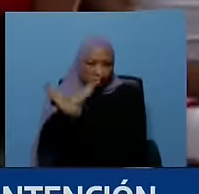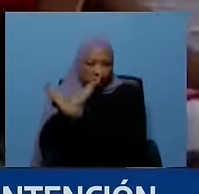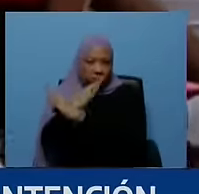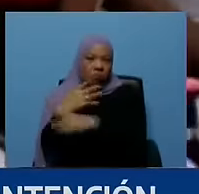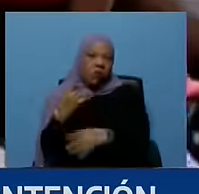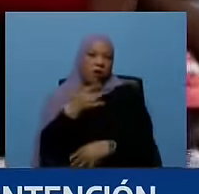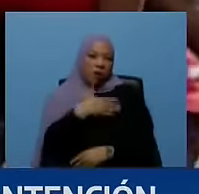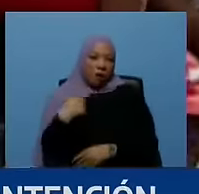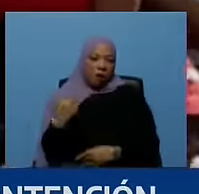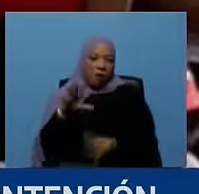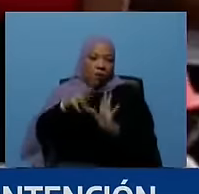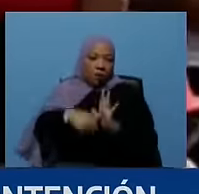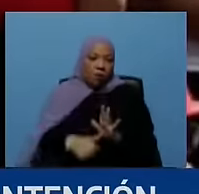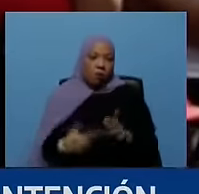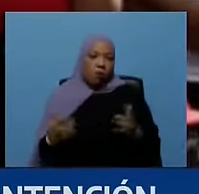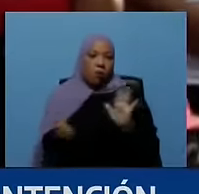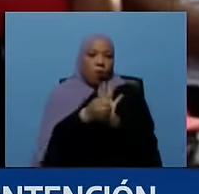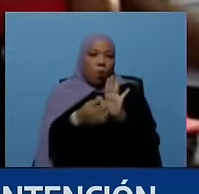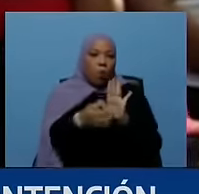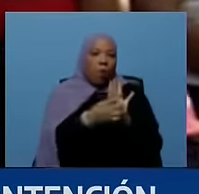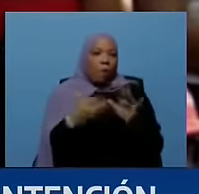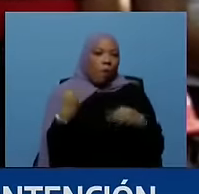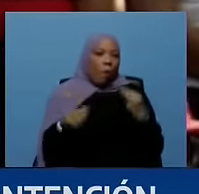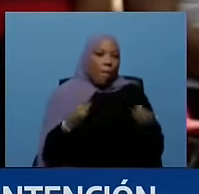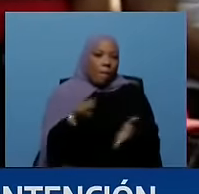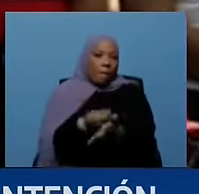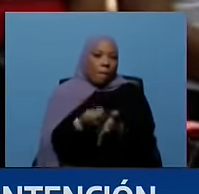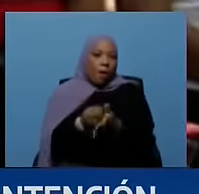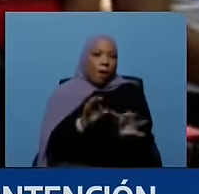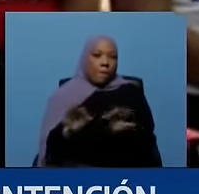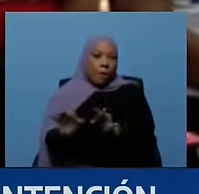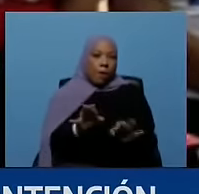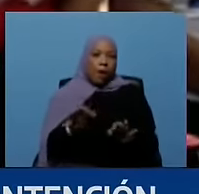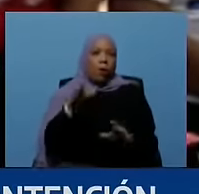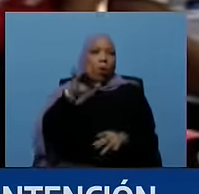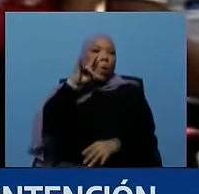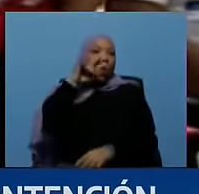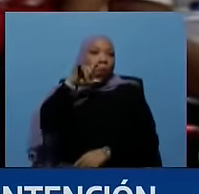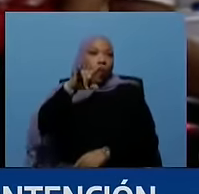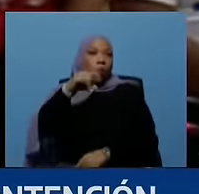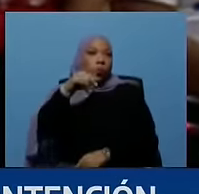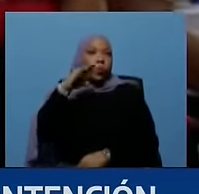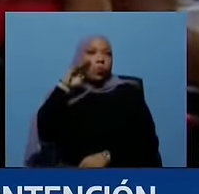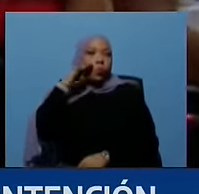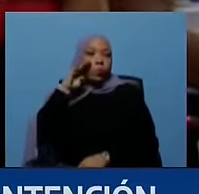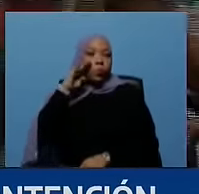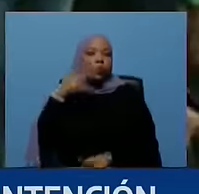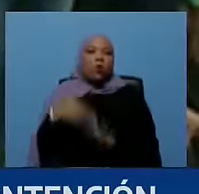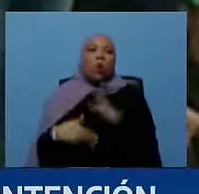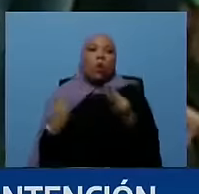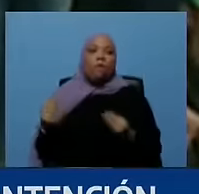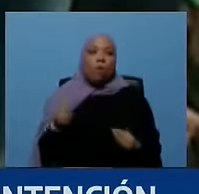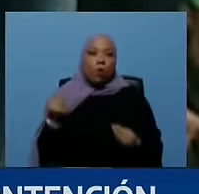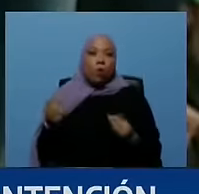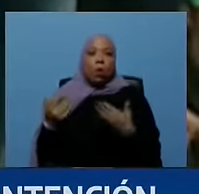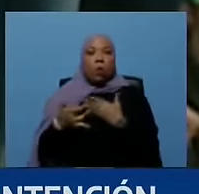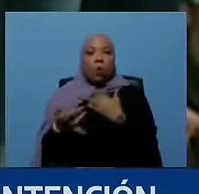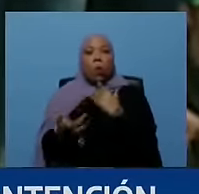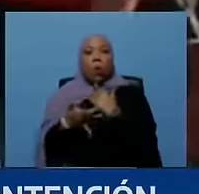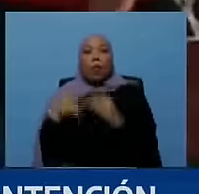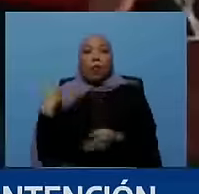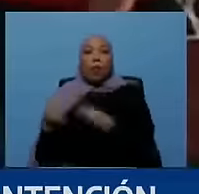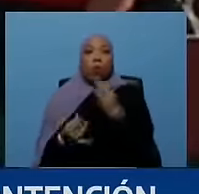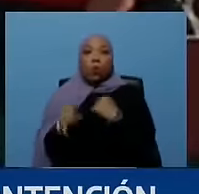preparó y financió el golpe de Estado contra Venezuela? ¿Por qué? ¿Por qué el golpe de Estado cibernético, fascista y